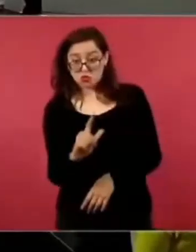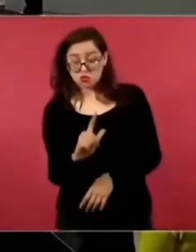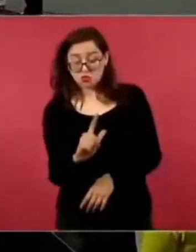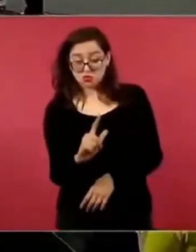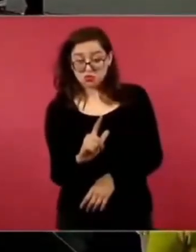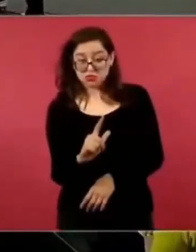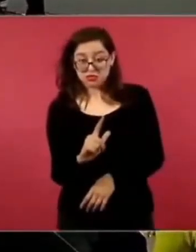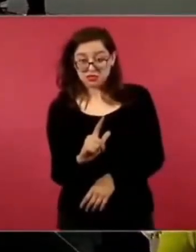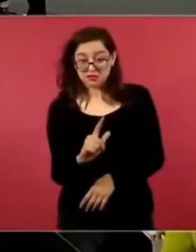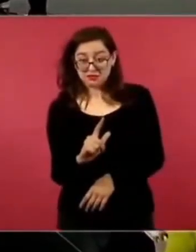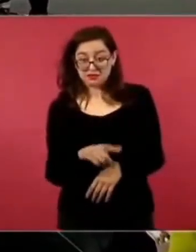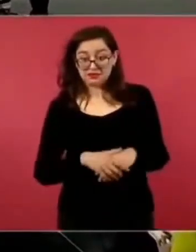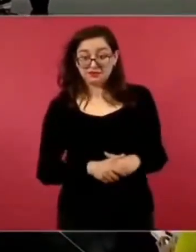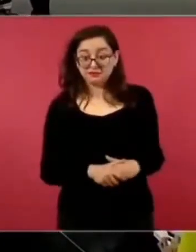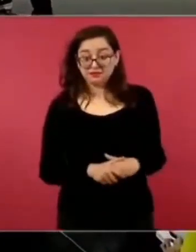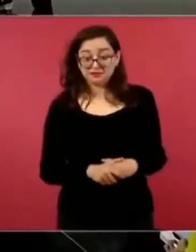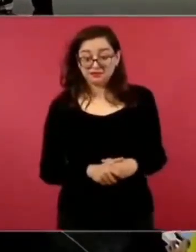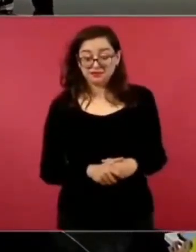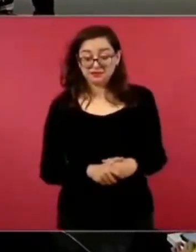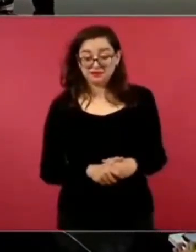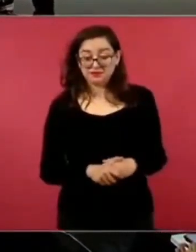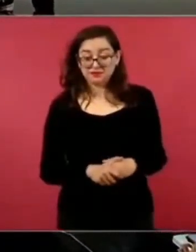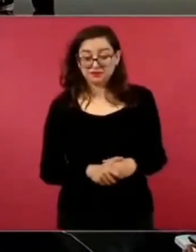aquí está.